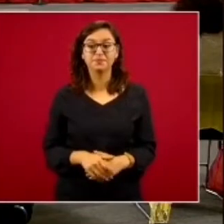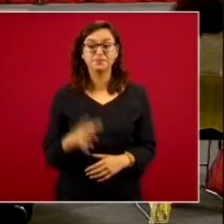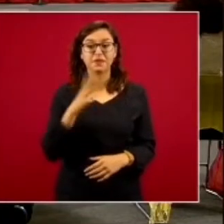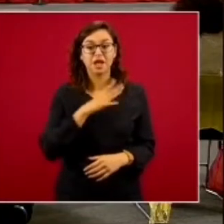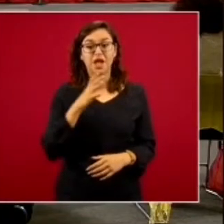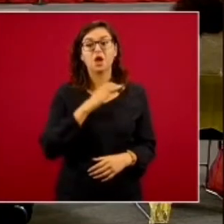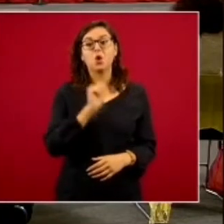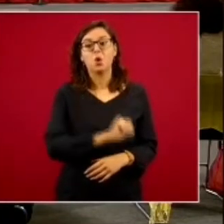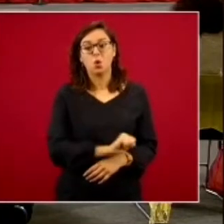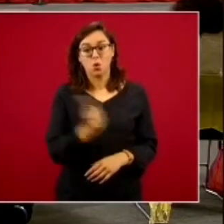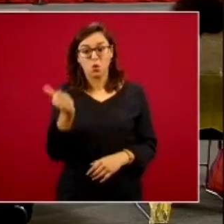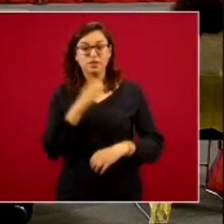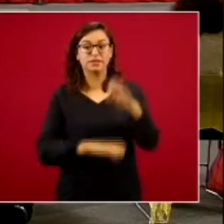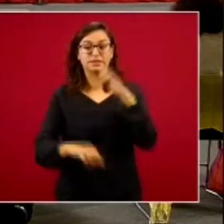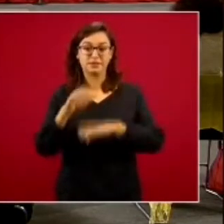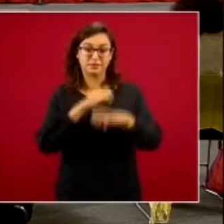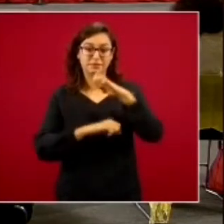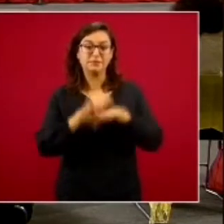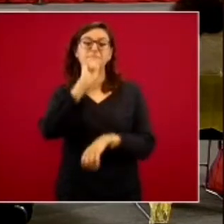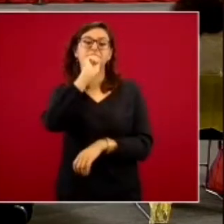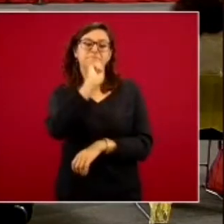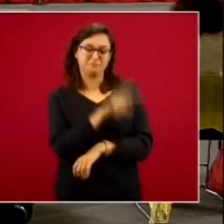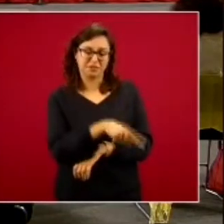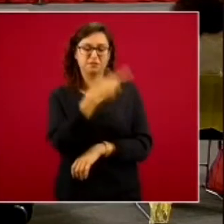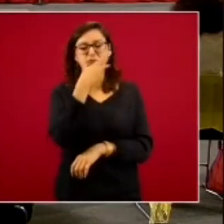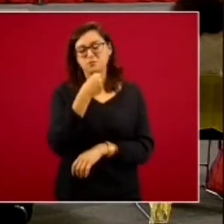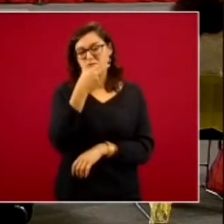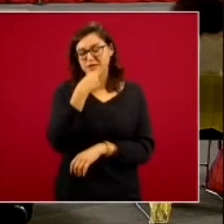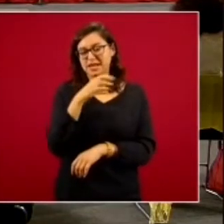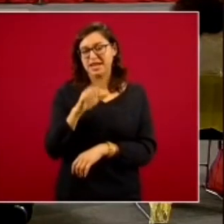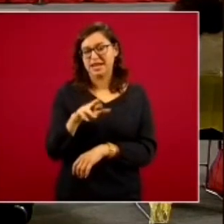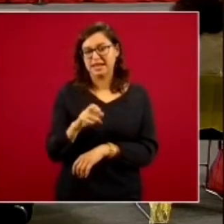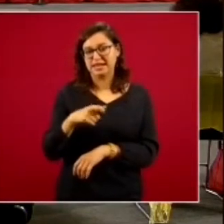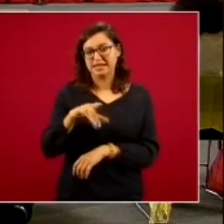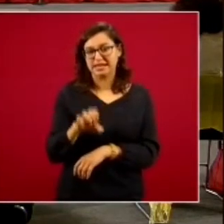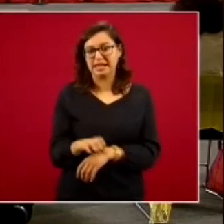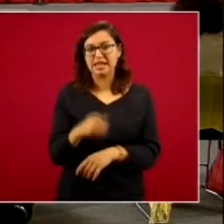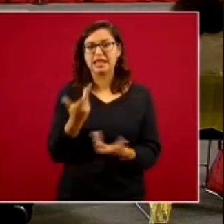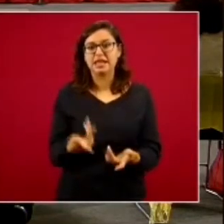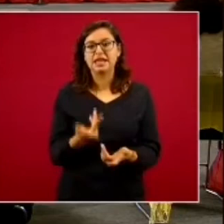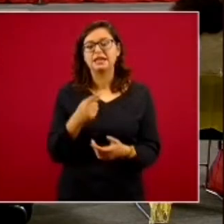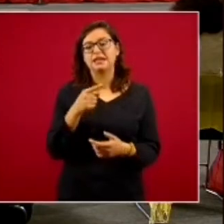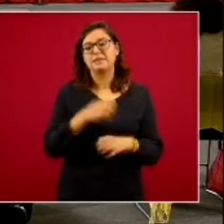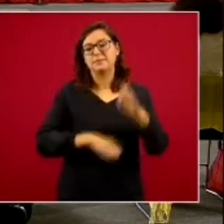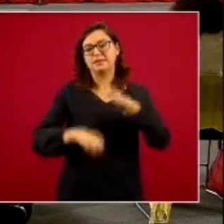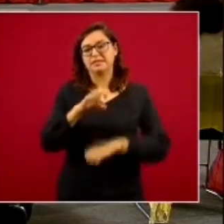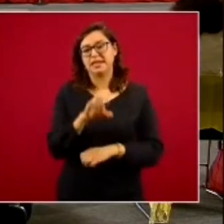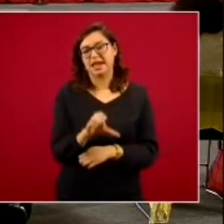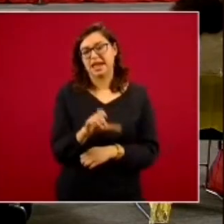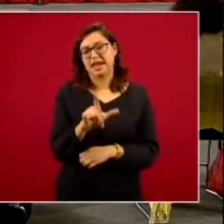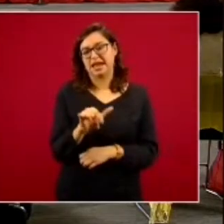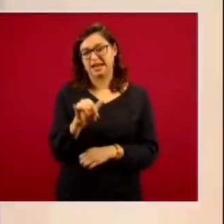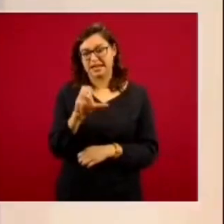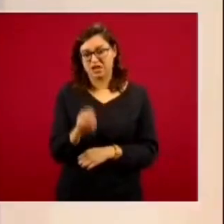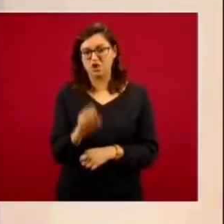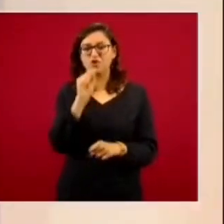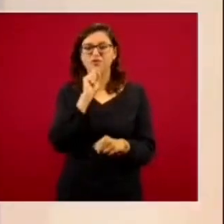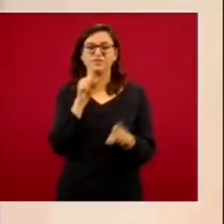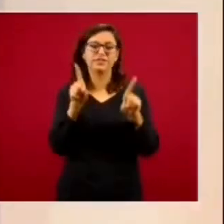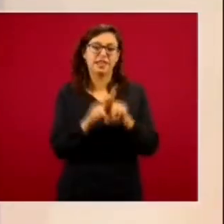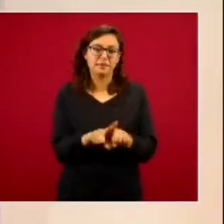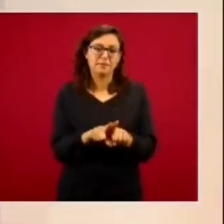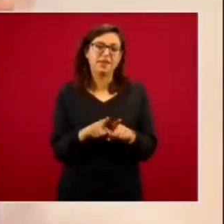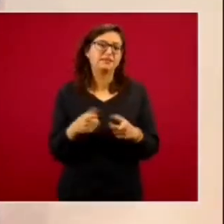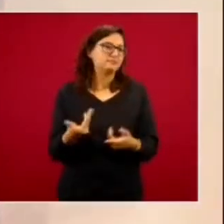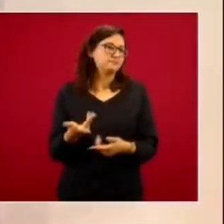empresa también encabezada por Enrique Krause, llamada Clio, que es también proveedora de servicios al